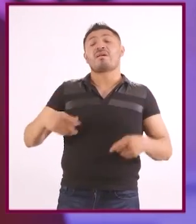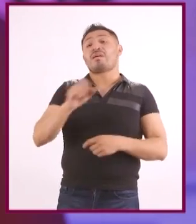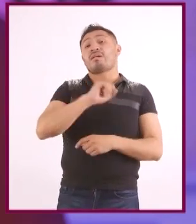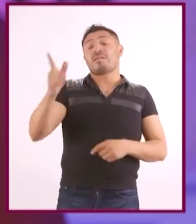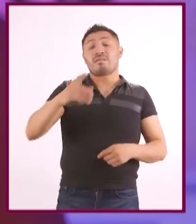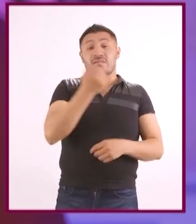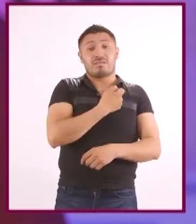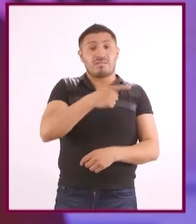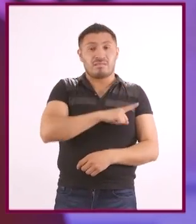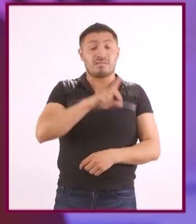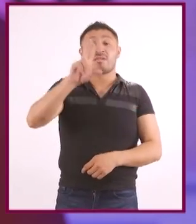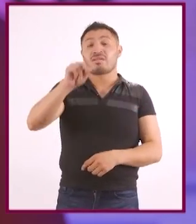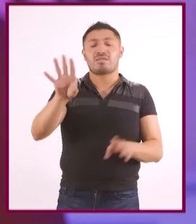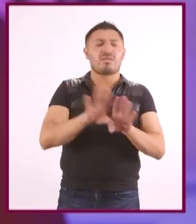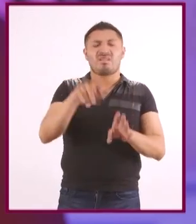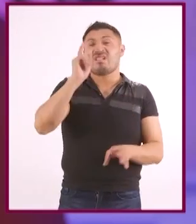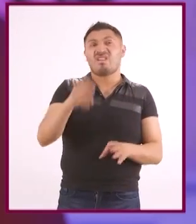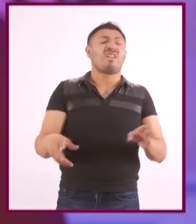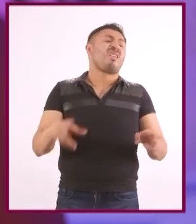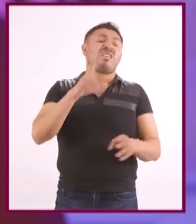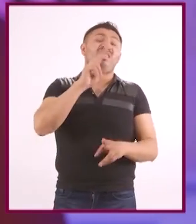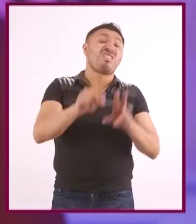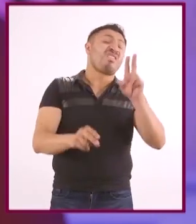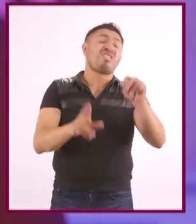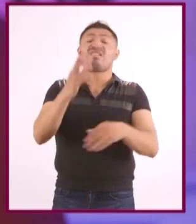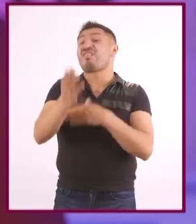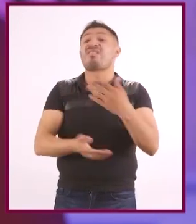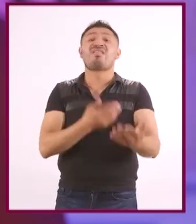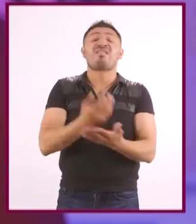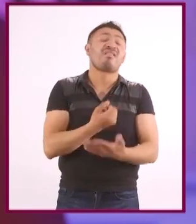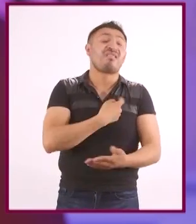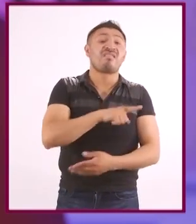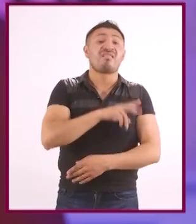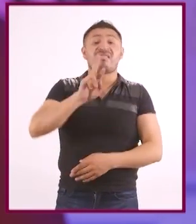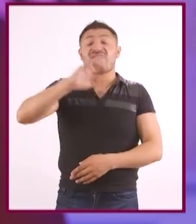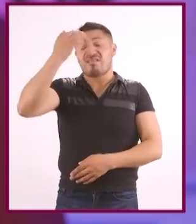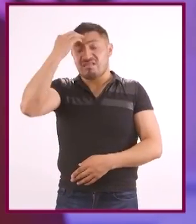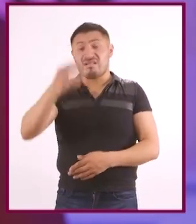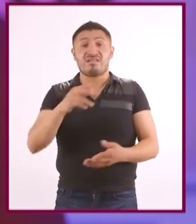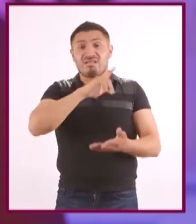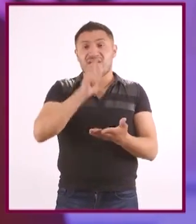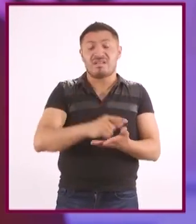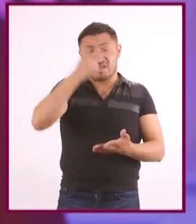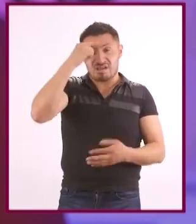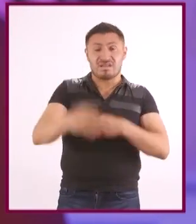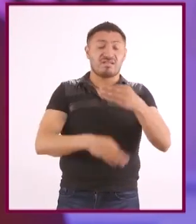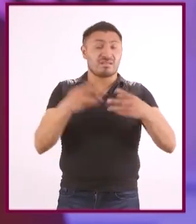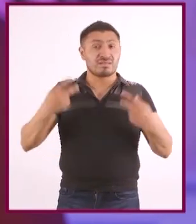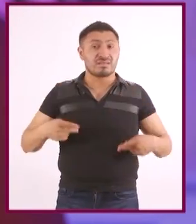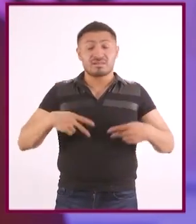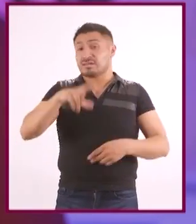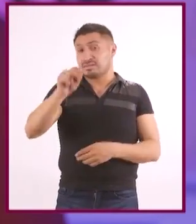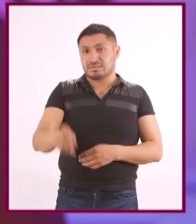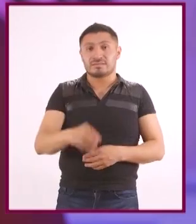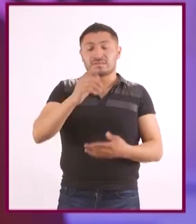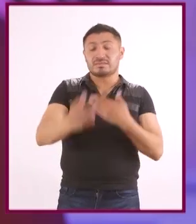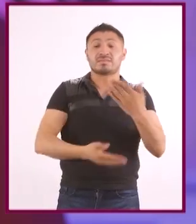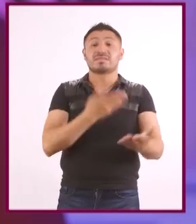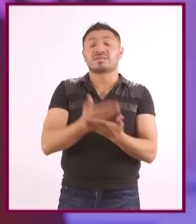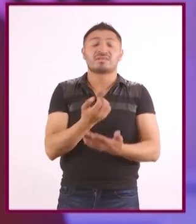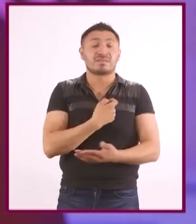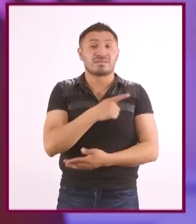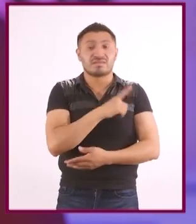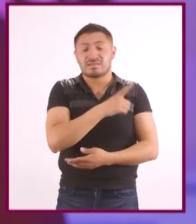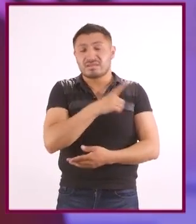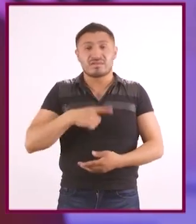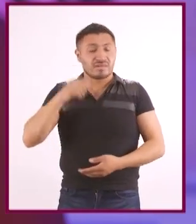de la salud no implica un derecho a negar la presentación de los servicios de salud reconocidos por la ley y para todas y todos. Los servicios de salud deben